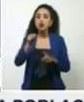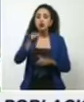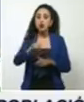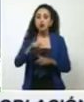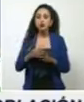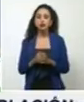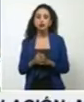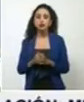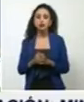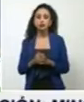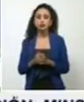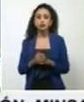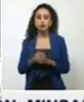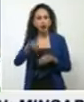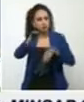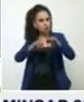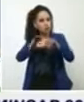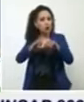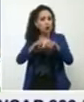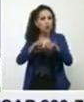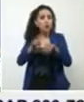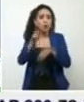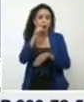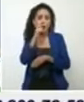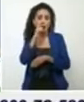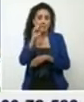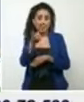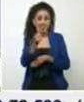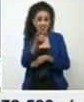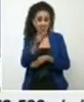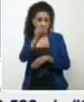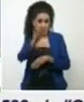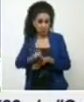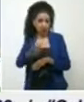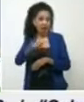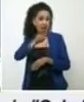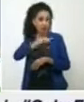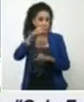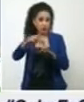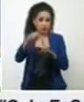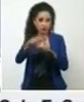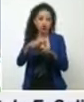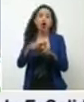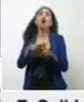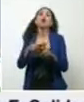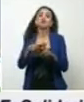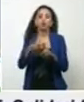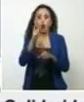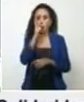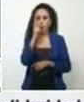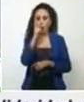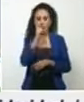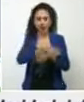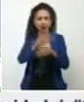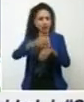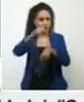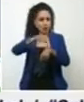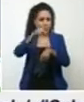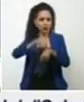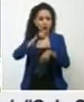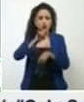sexo masculino. Y 2 de los 10 de ayer son del sexo masculino y se acumulan 988, o sea, el